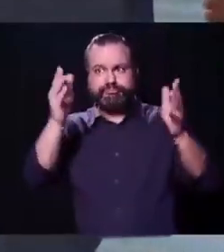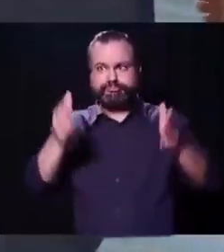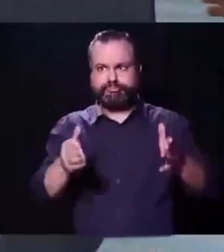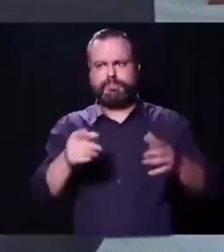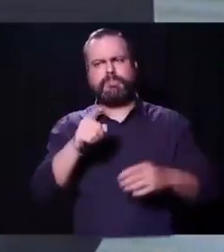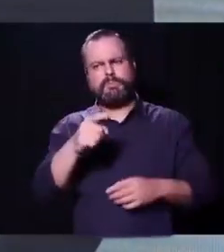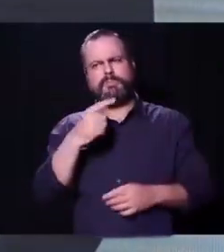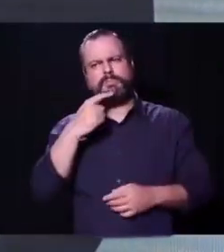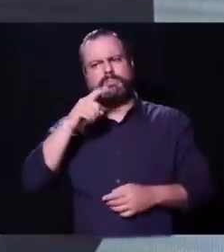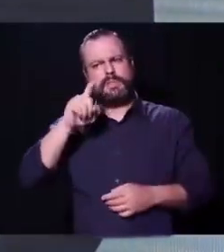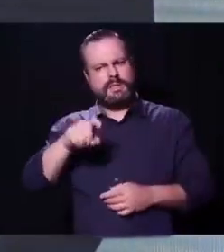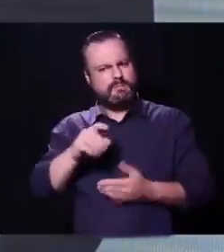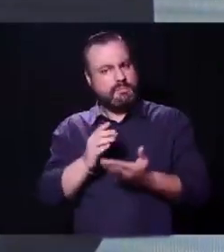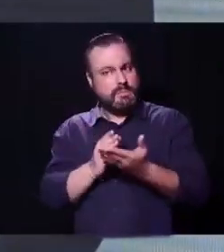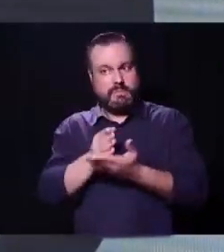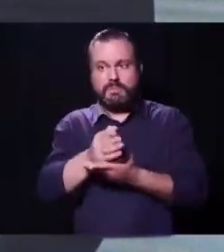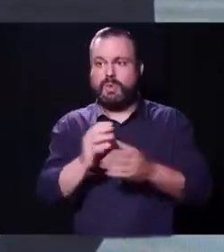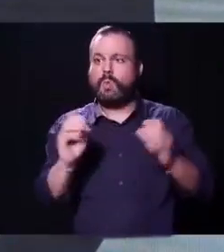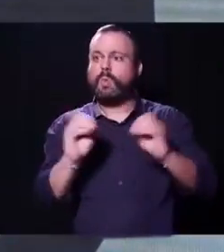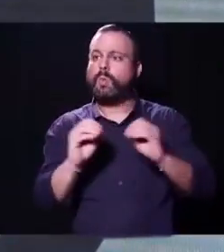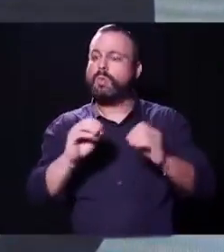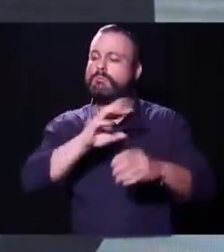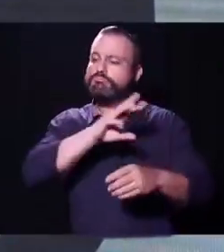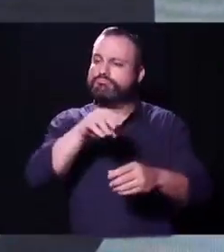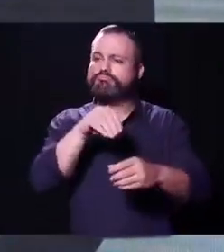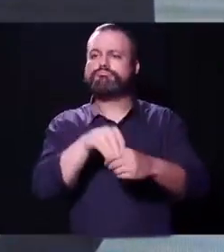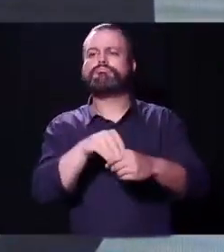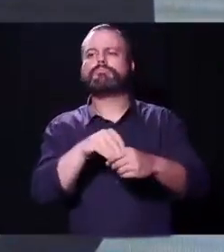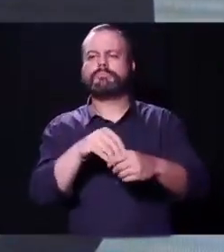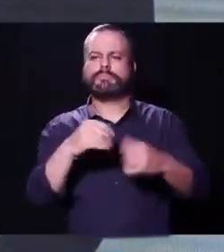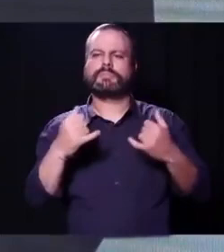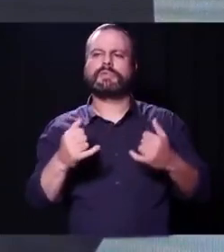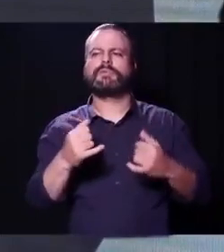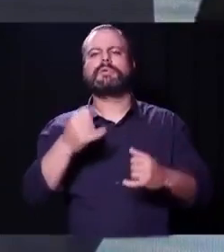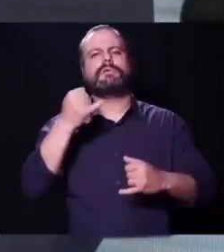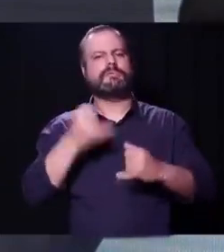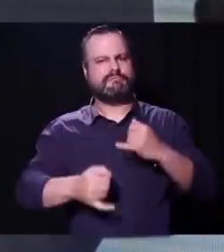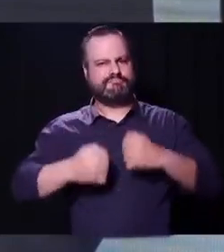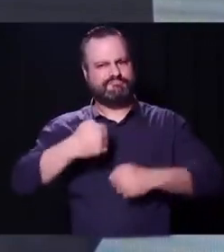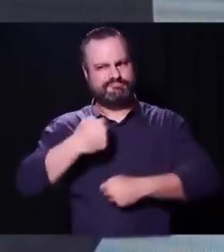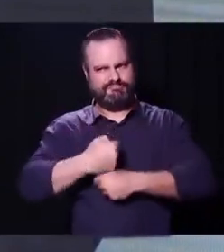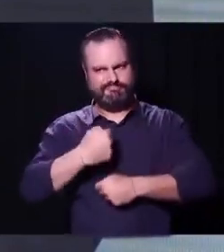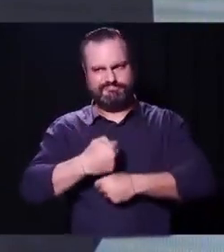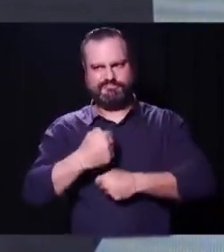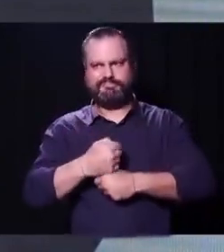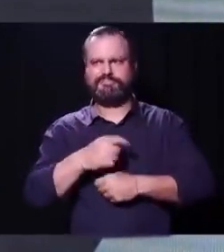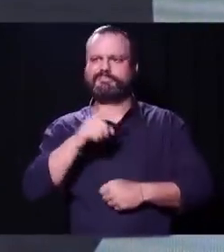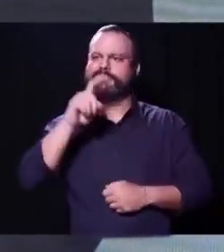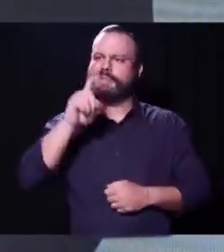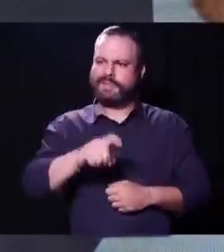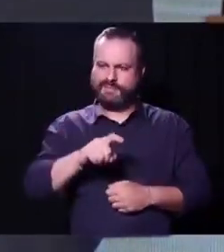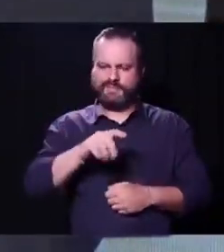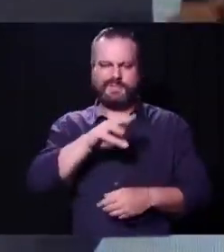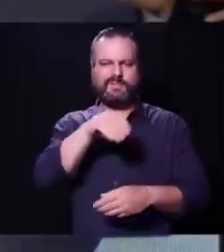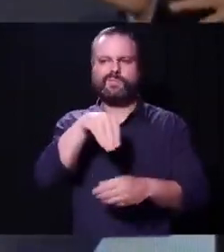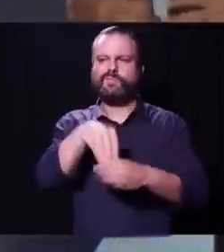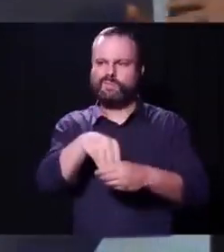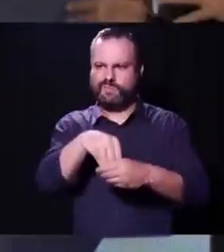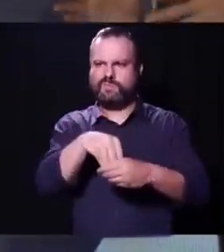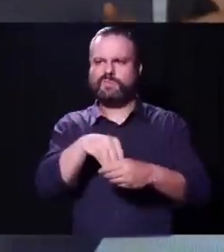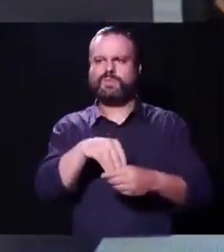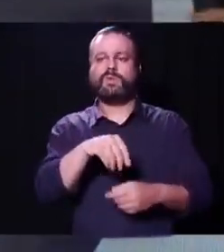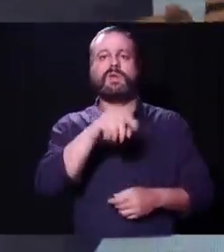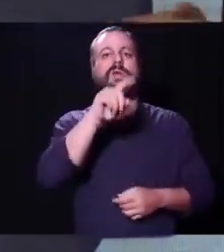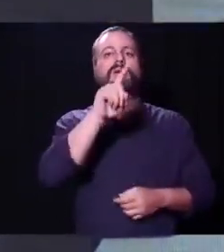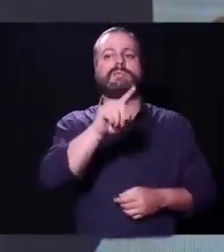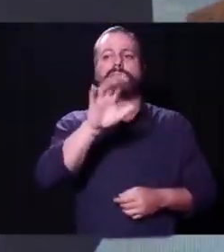desvíen y se pongan traviesos y terminen siendo unos muchachos que sean parte de las 158